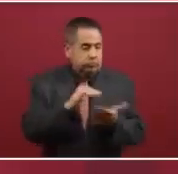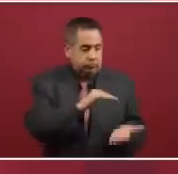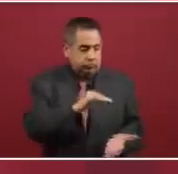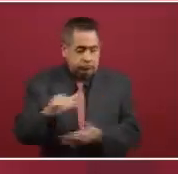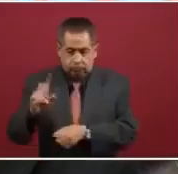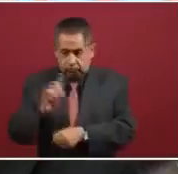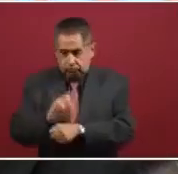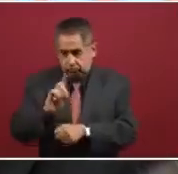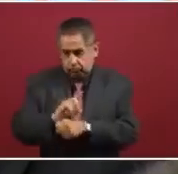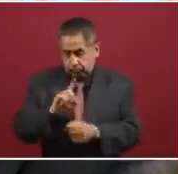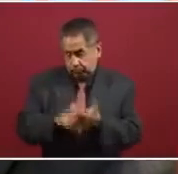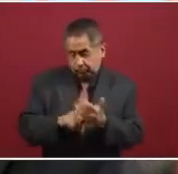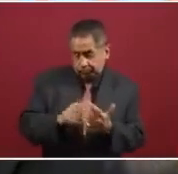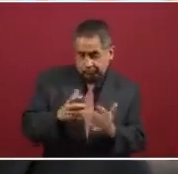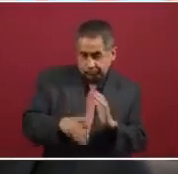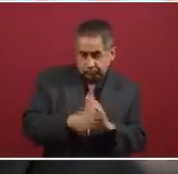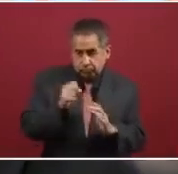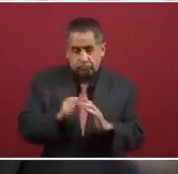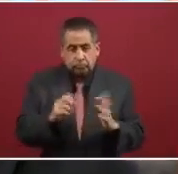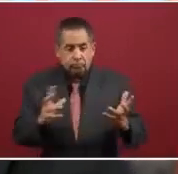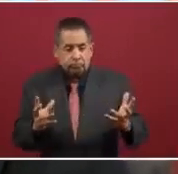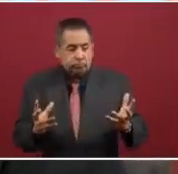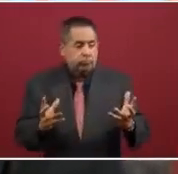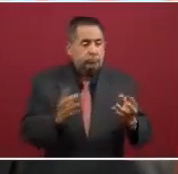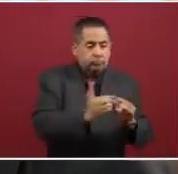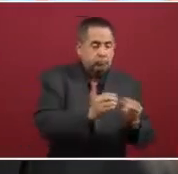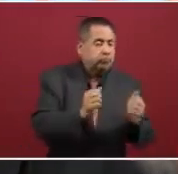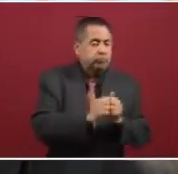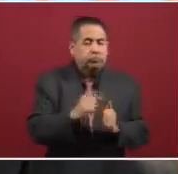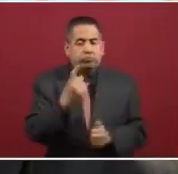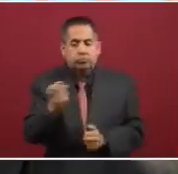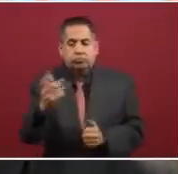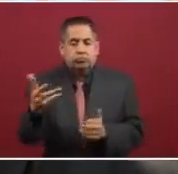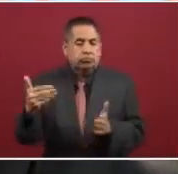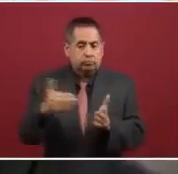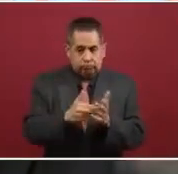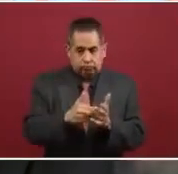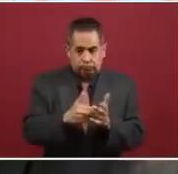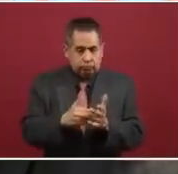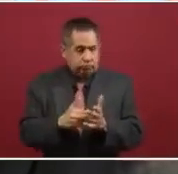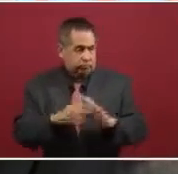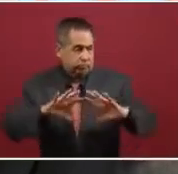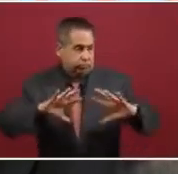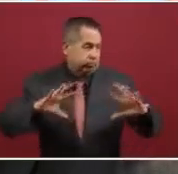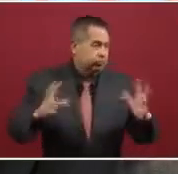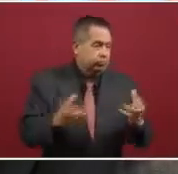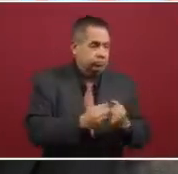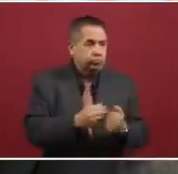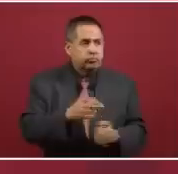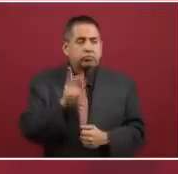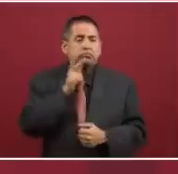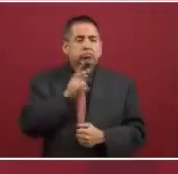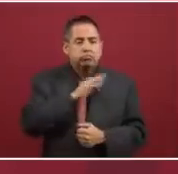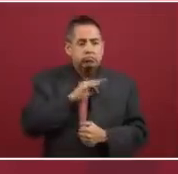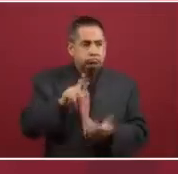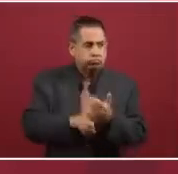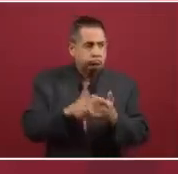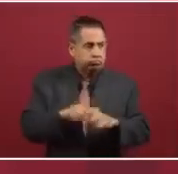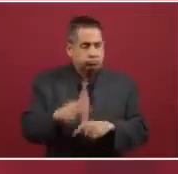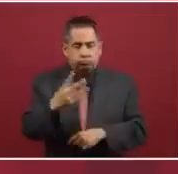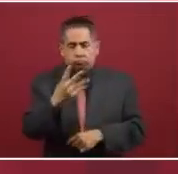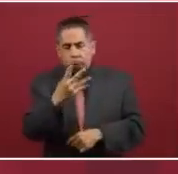de petróleo en promedio, junto con 150,000 que ya se tenían antes. Entonces, estamos hablando de que Pemex ya puede tener